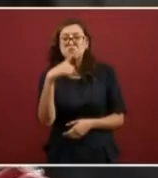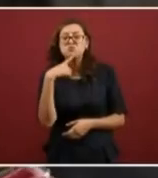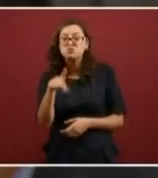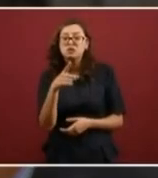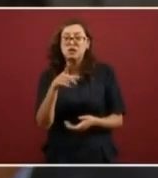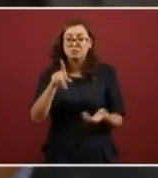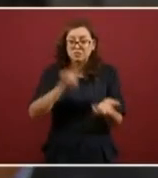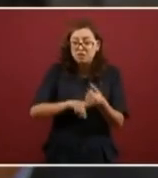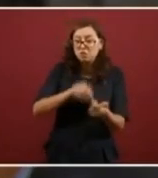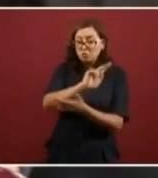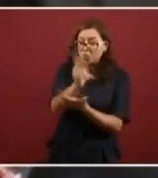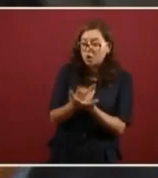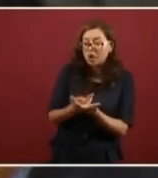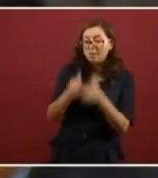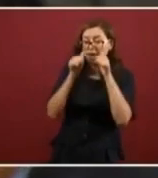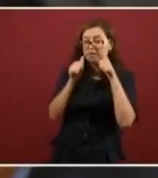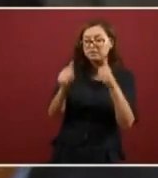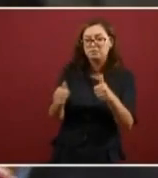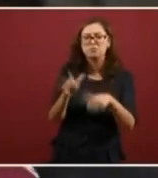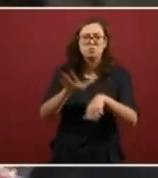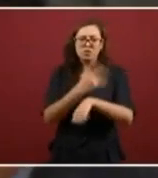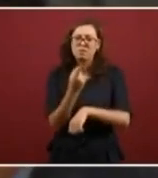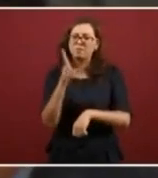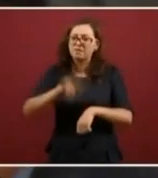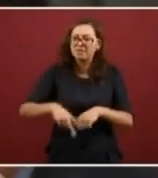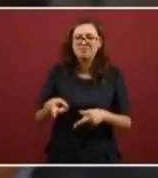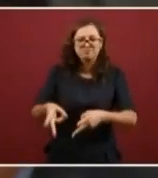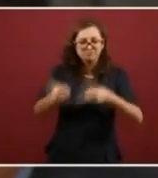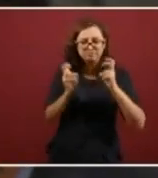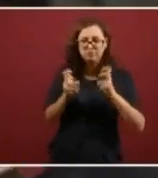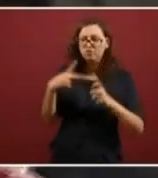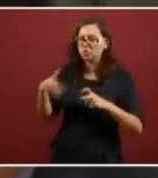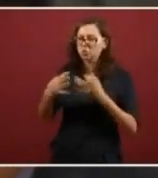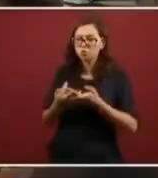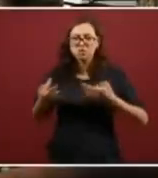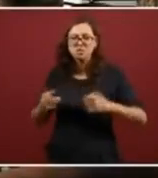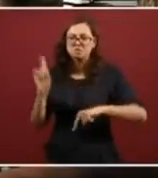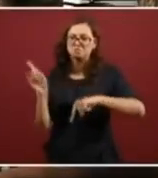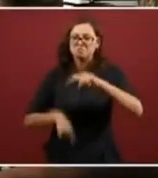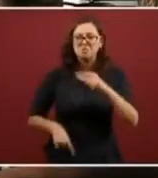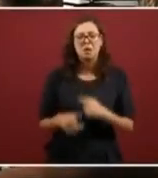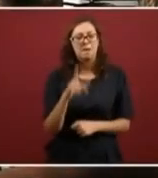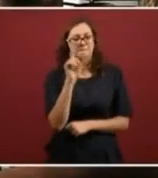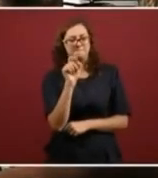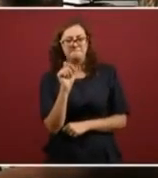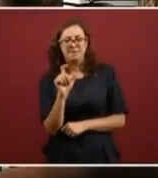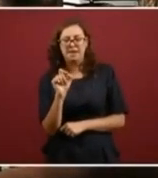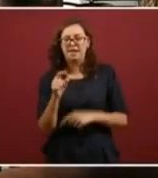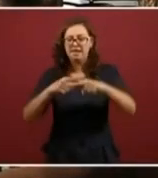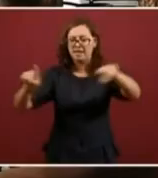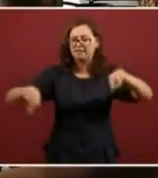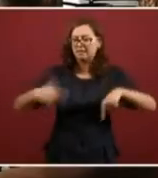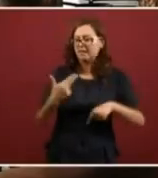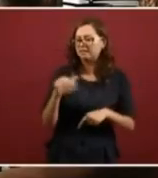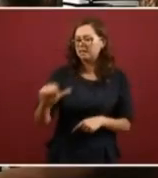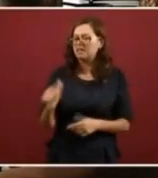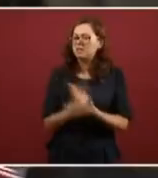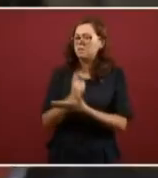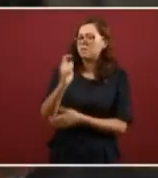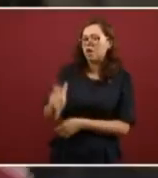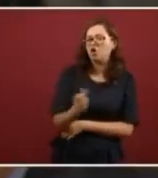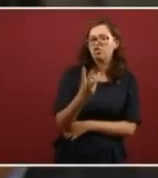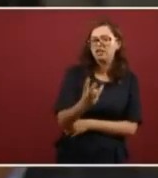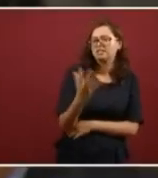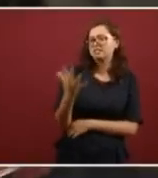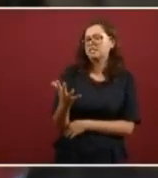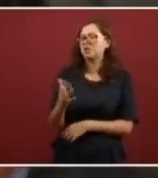denuncias, porque fueron verdaderos despojos. Nos dicen que tenían 20 hectáreas y les decían, te pagamos 3, 5 y las